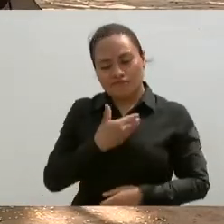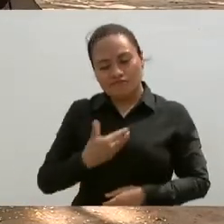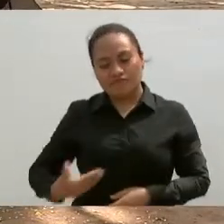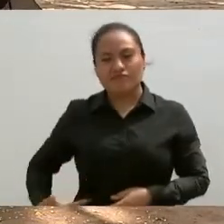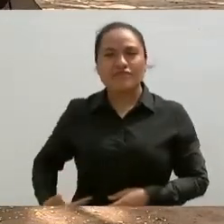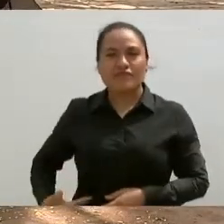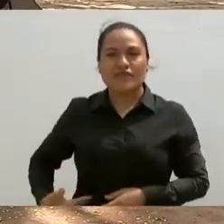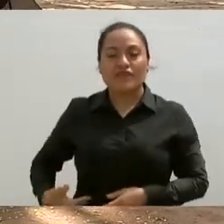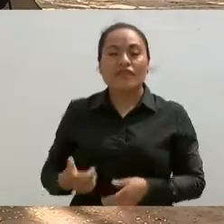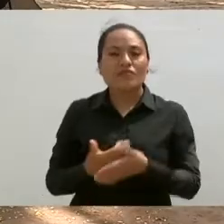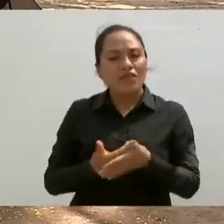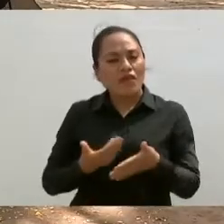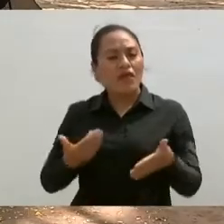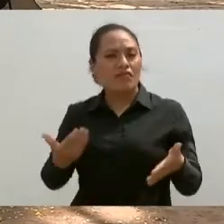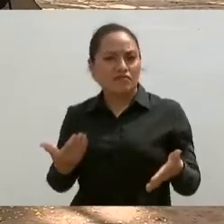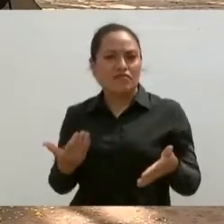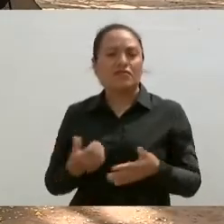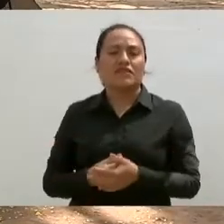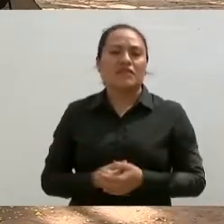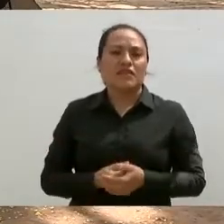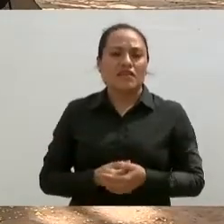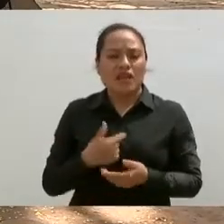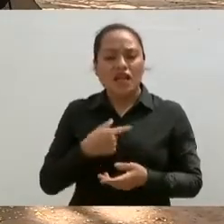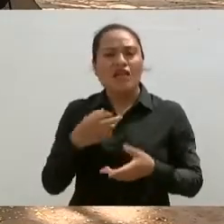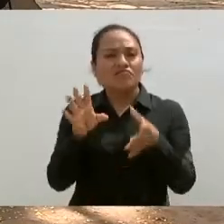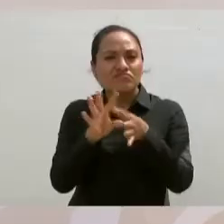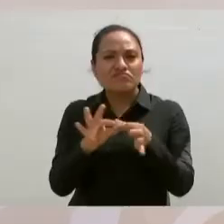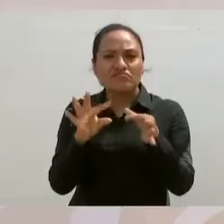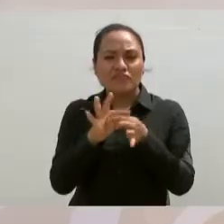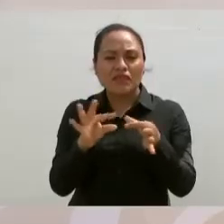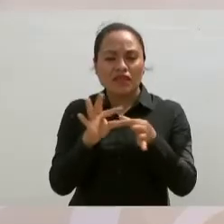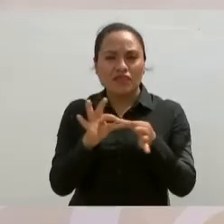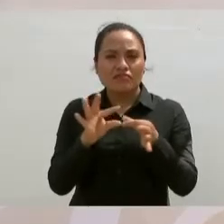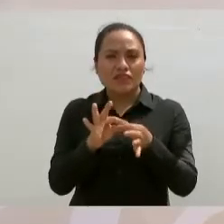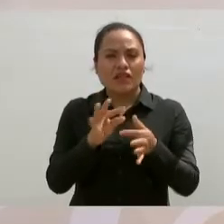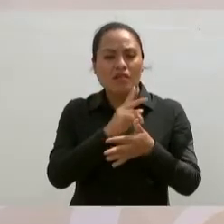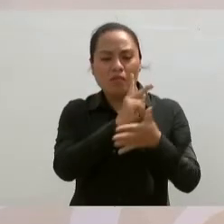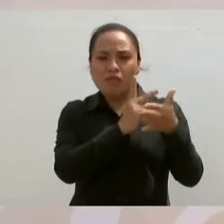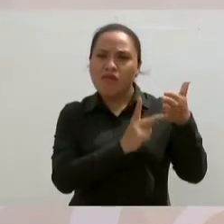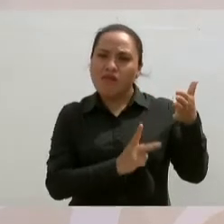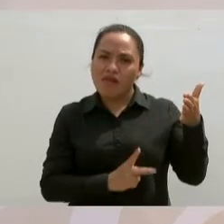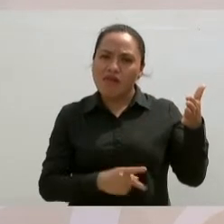Pero antes de hablar sobre el programa,